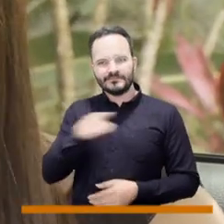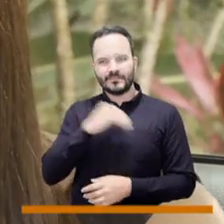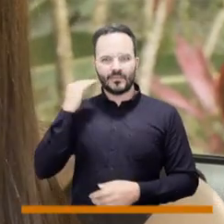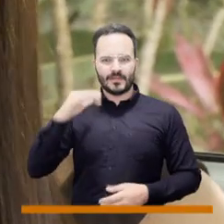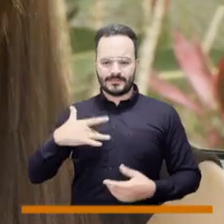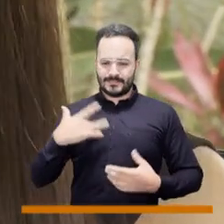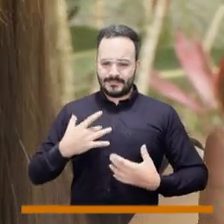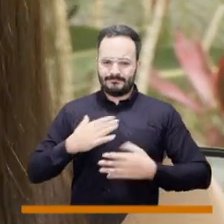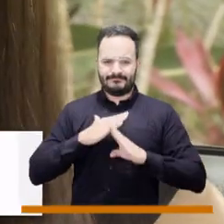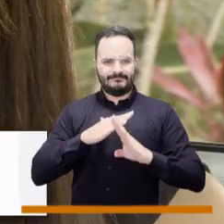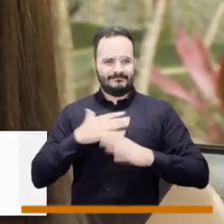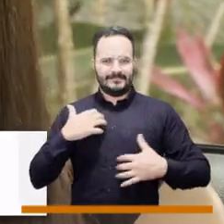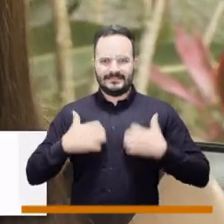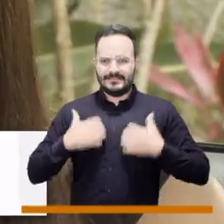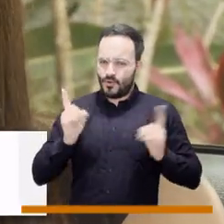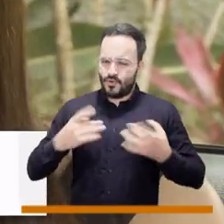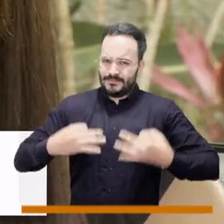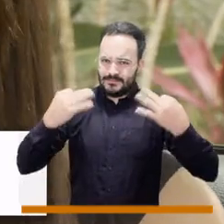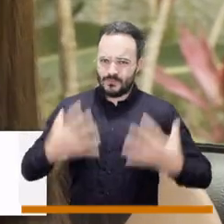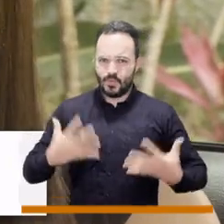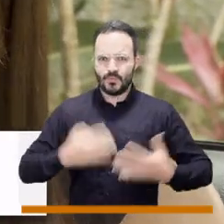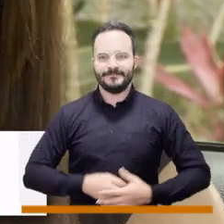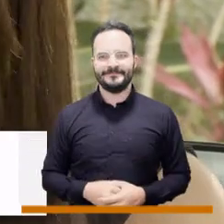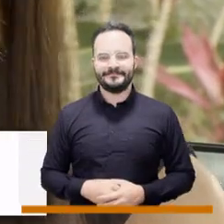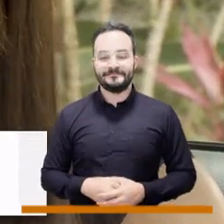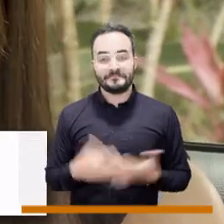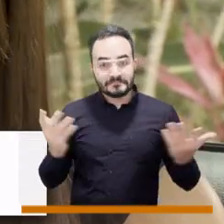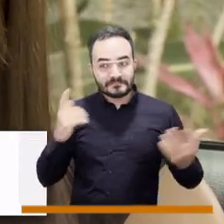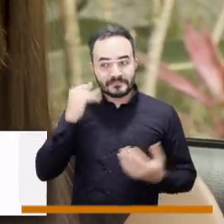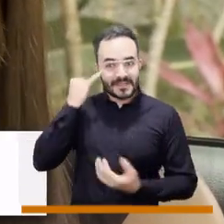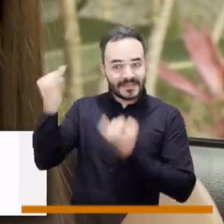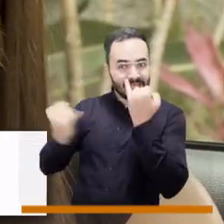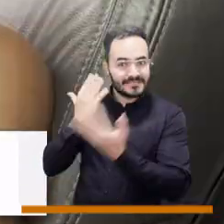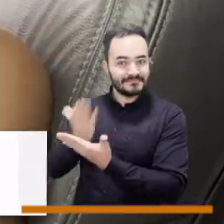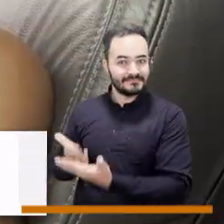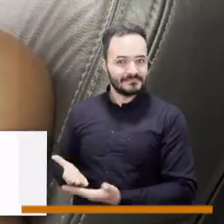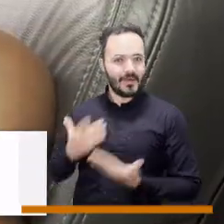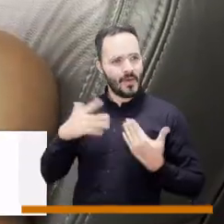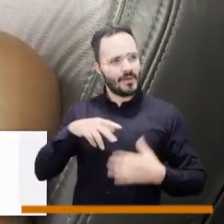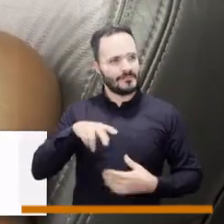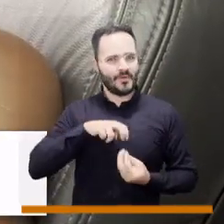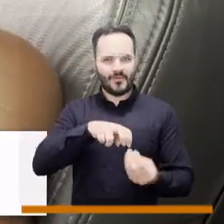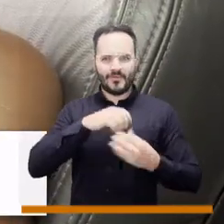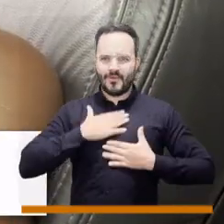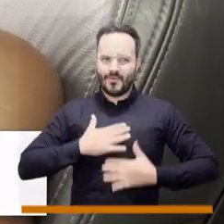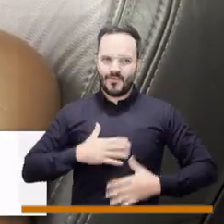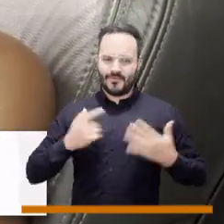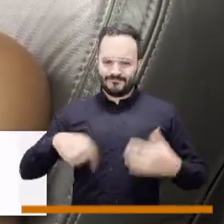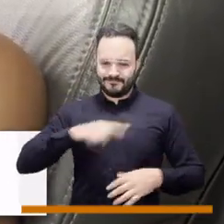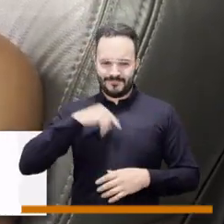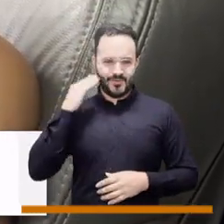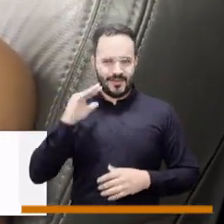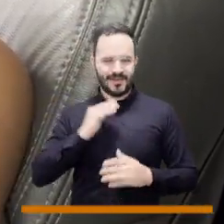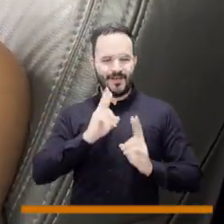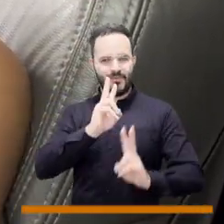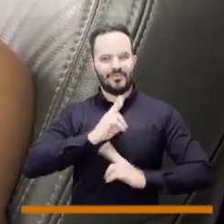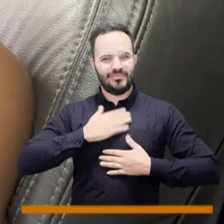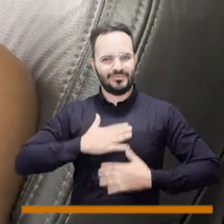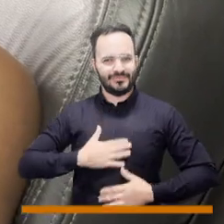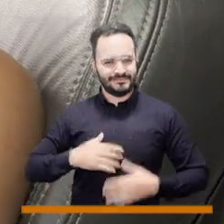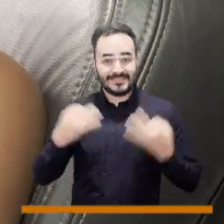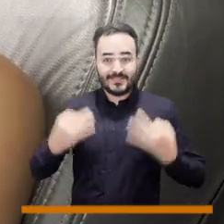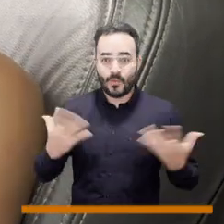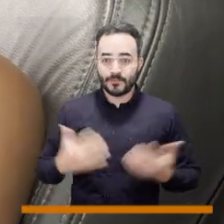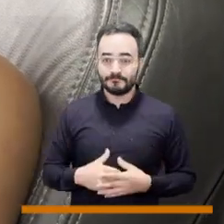vidas, queremos sí, que todas las mujeres se sientan muy seguras con nosotros. Sumémonos a estas iniciativas que fomentan una movilidad